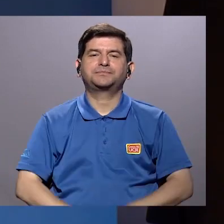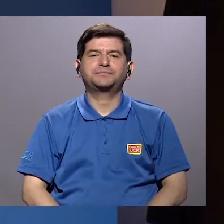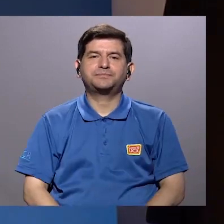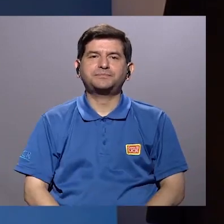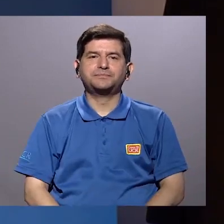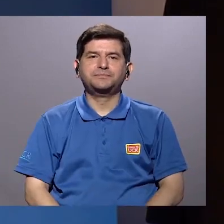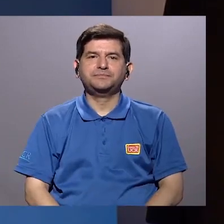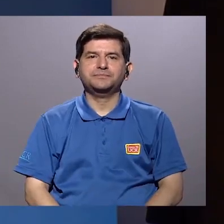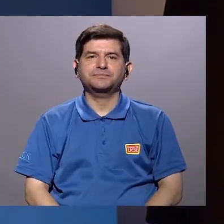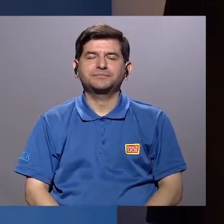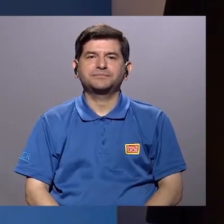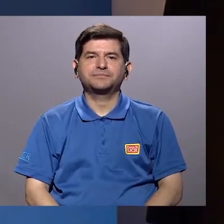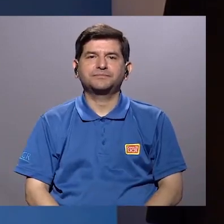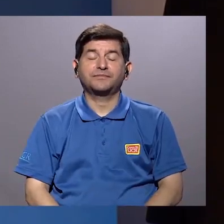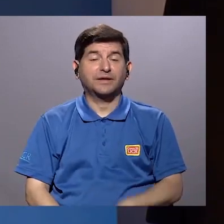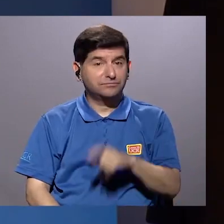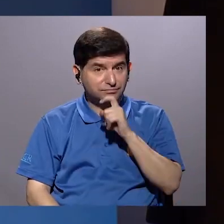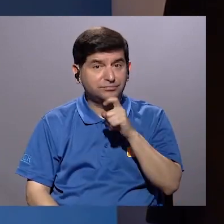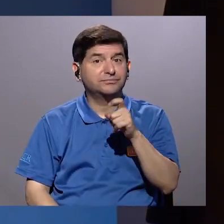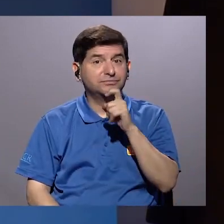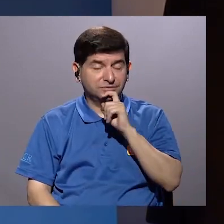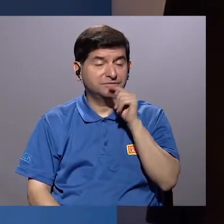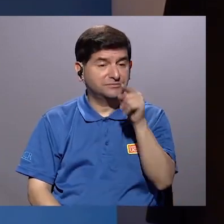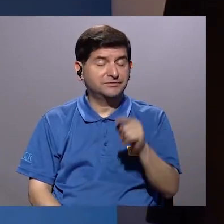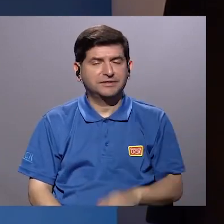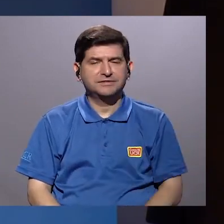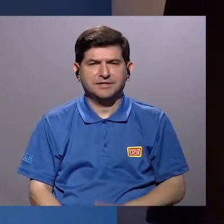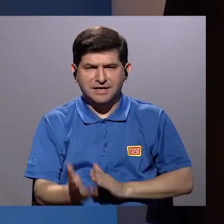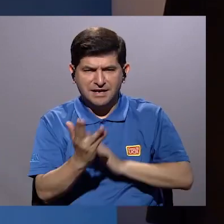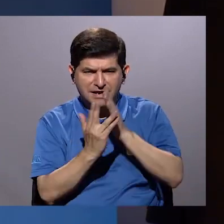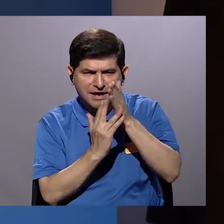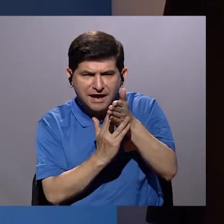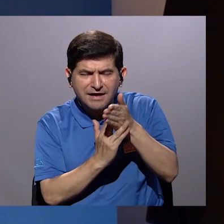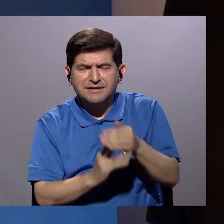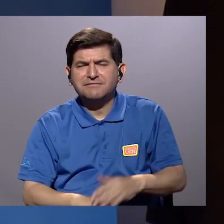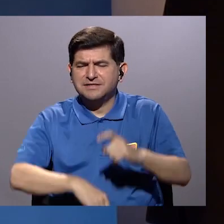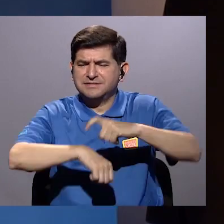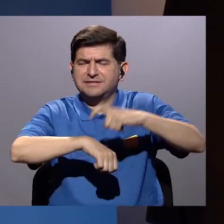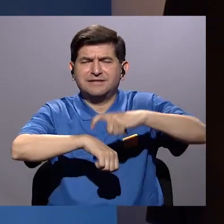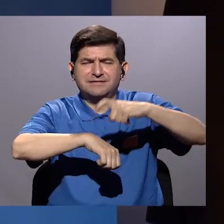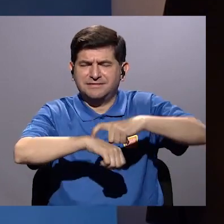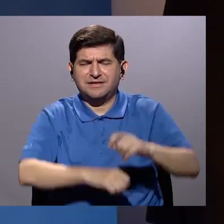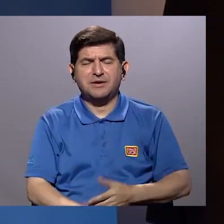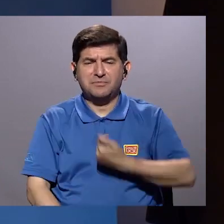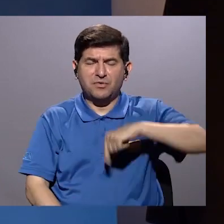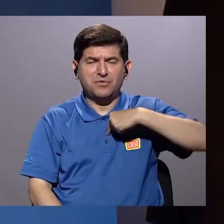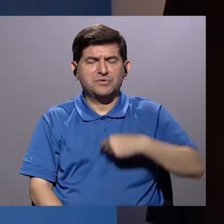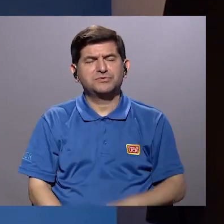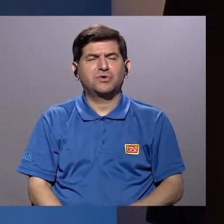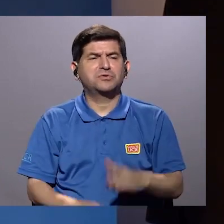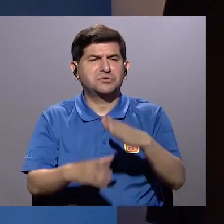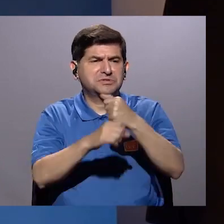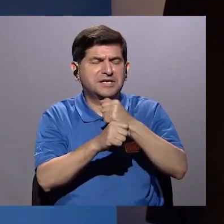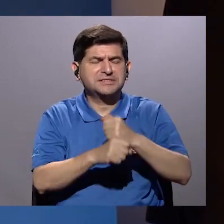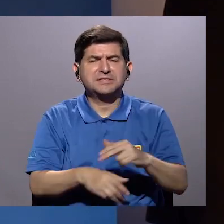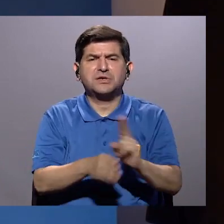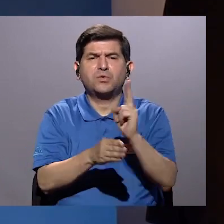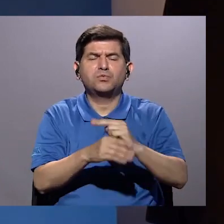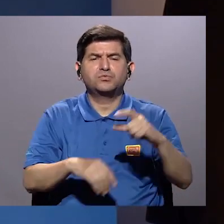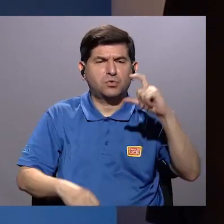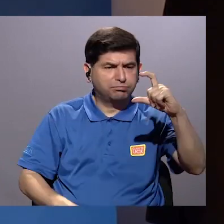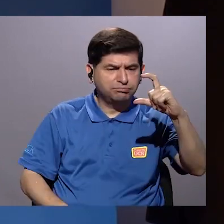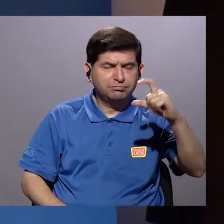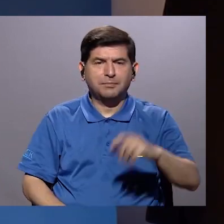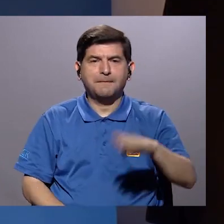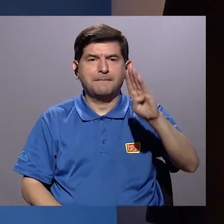es difícil de hacer, ¿verdad? A través de la historia hemos querido hacer eso por medio de las baterías, pero no